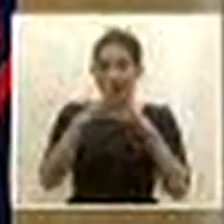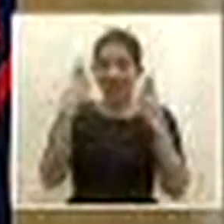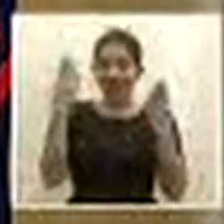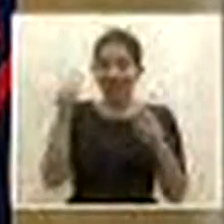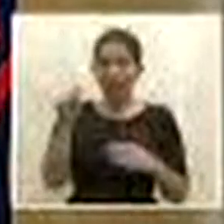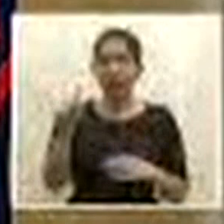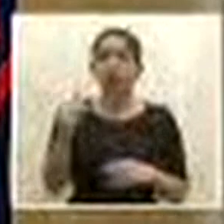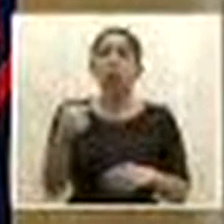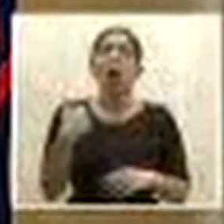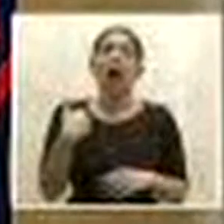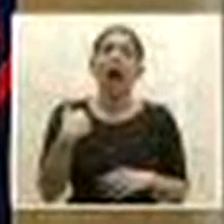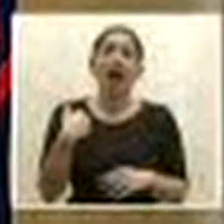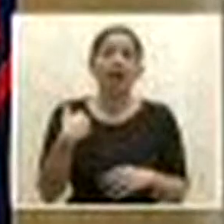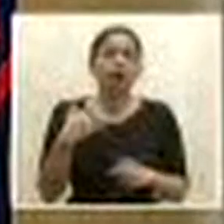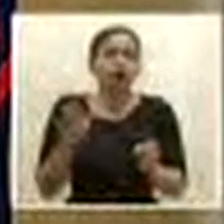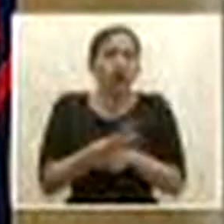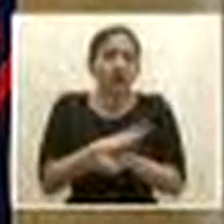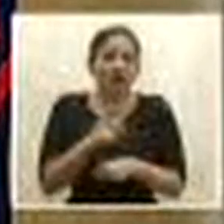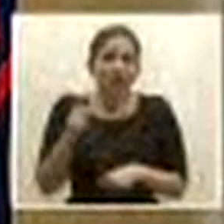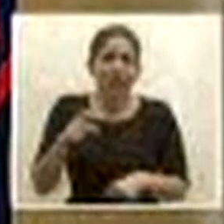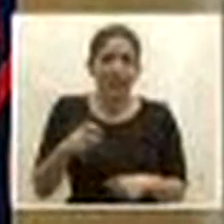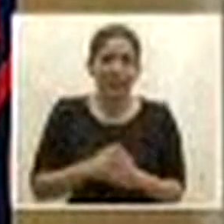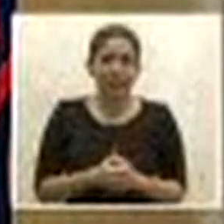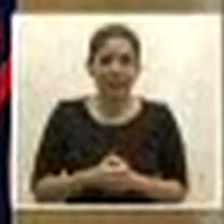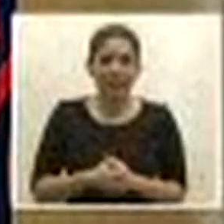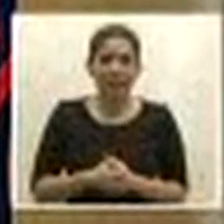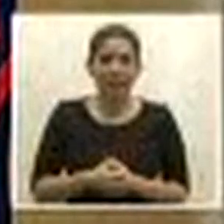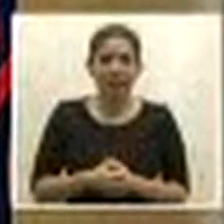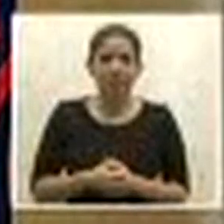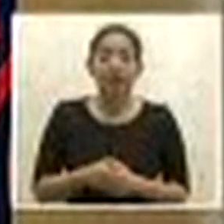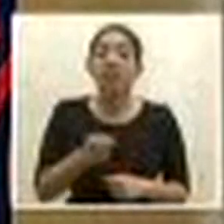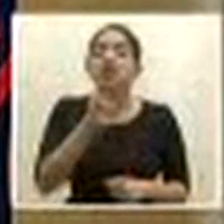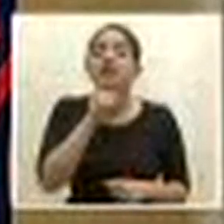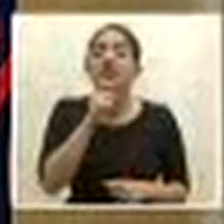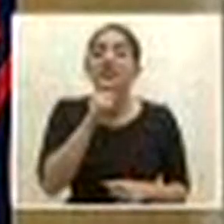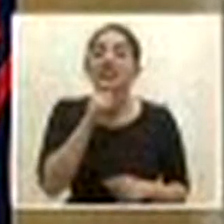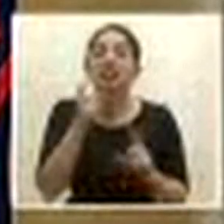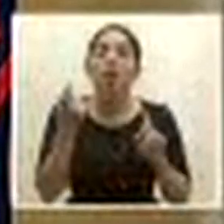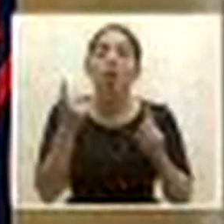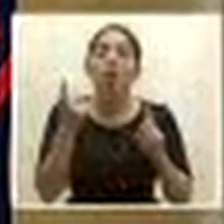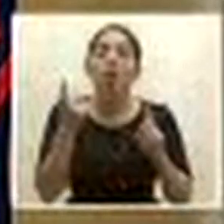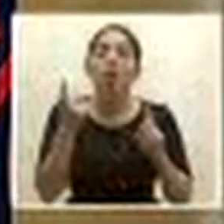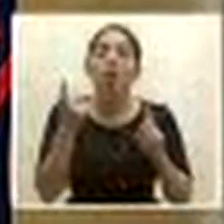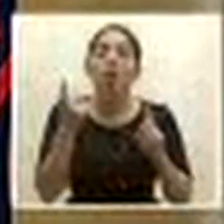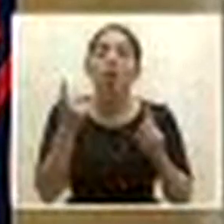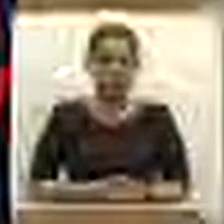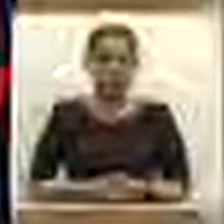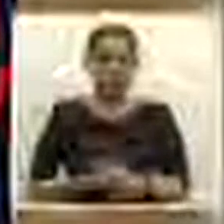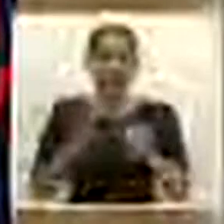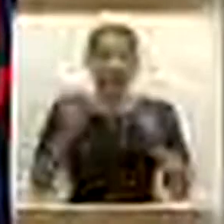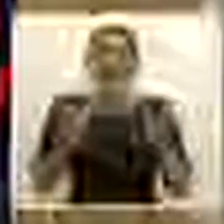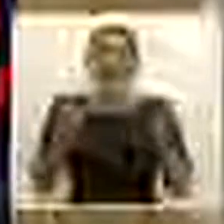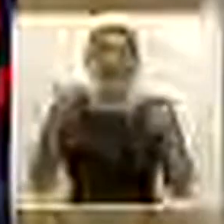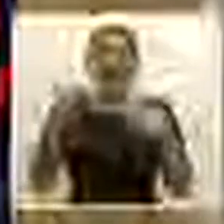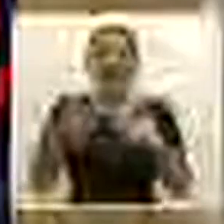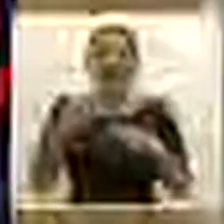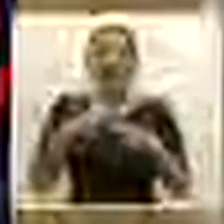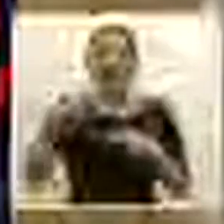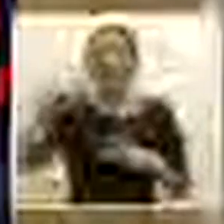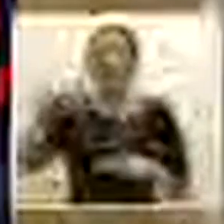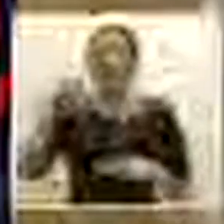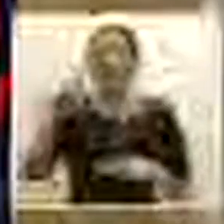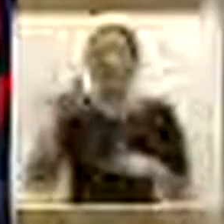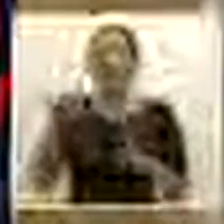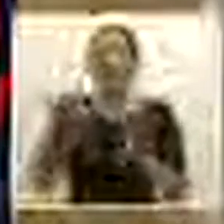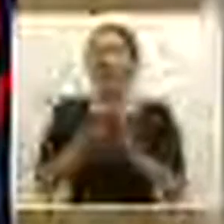tenemos lo que ocupamos. Lo que nos ha costado conseguir son los kits que llaman